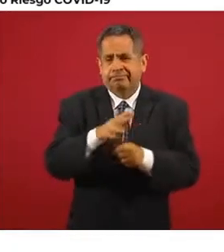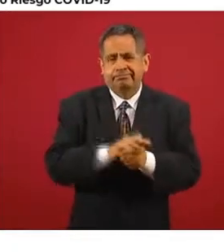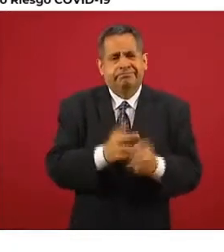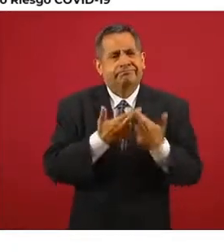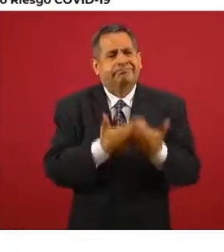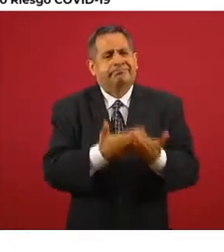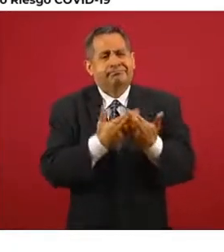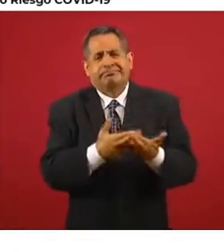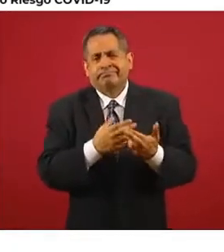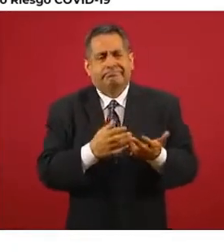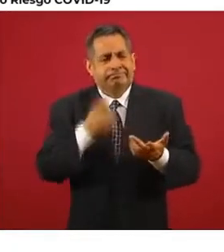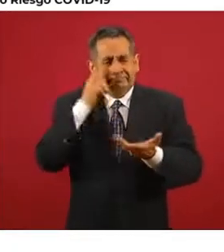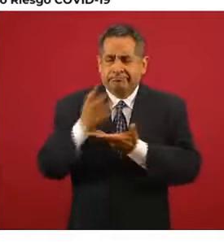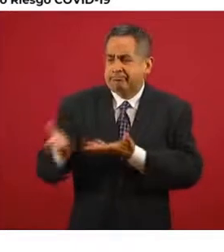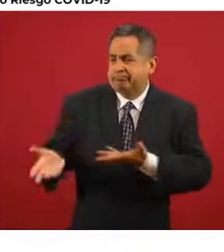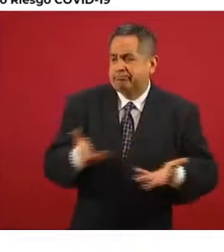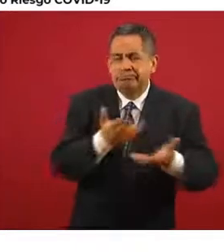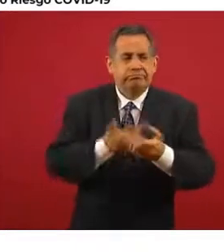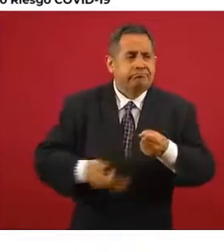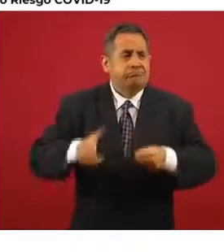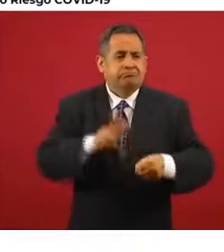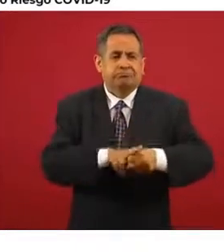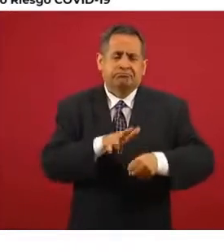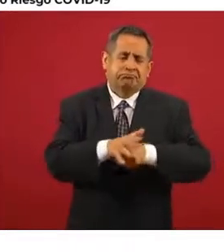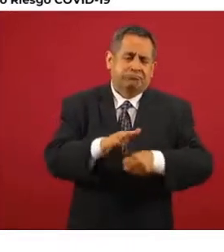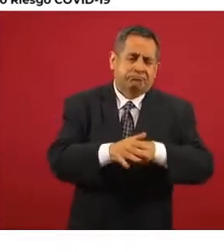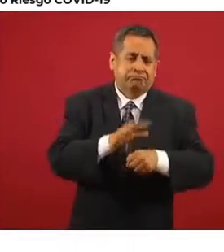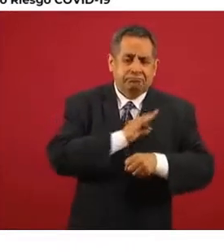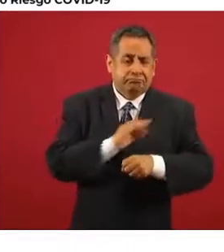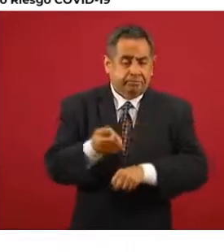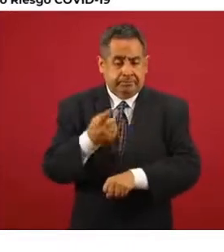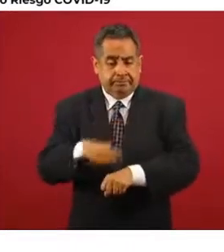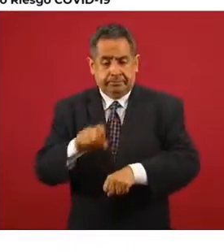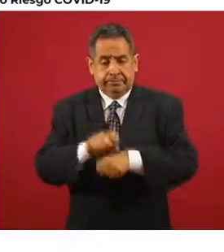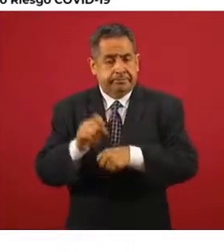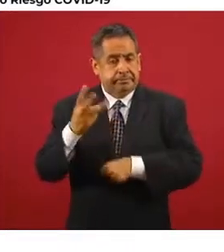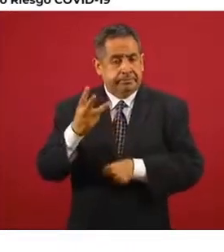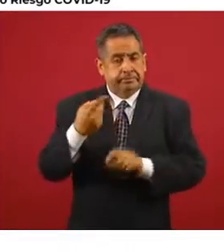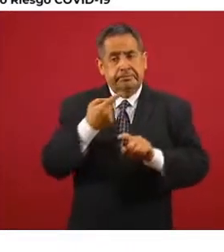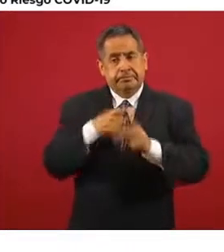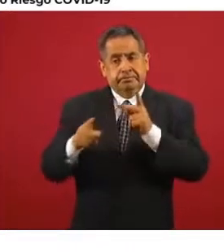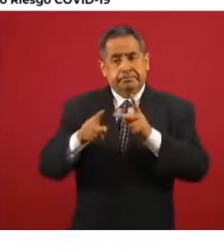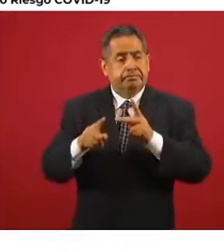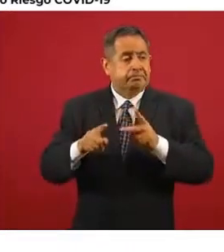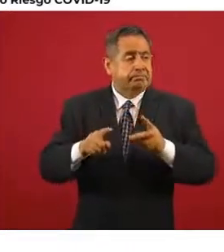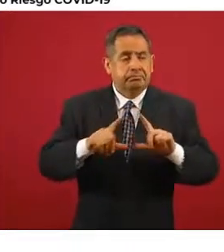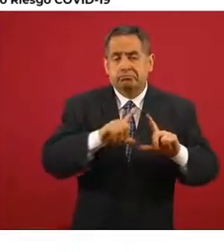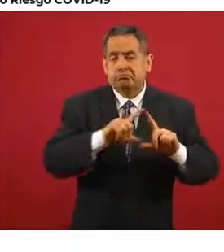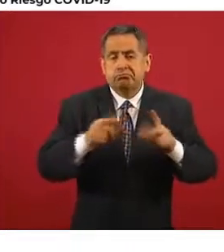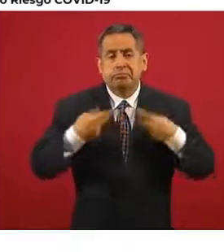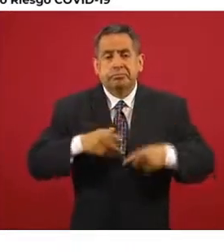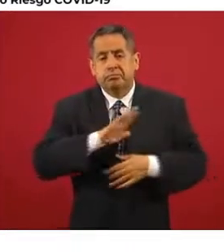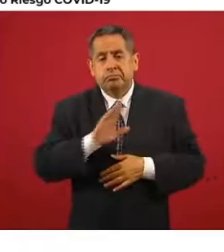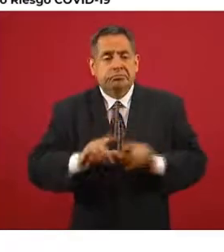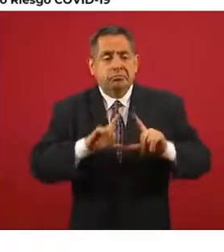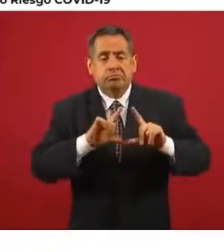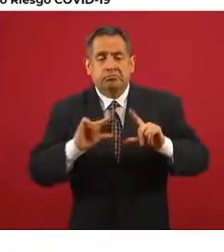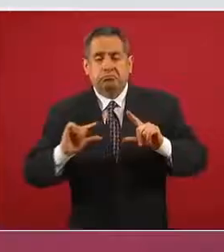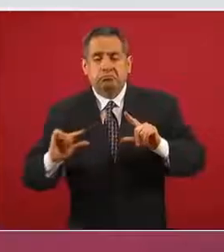camas hospitalarias y desde la semana 23 ha disminuido la mortalidad registrada. La